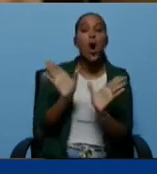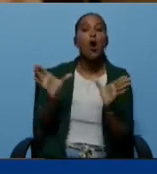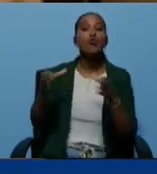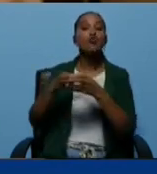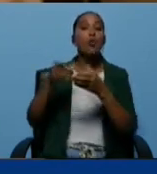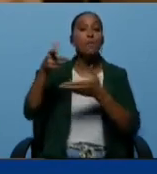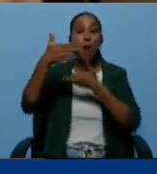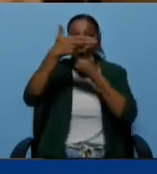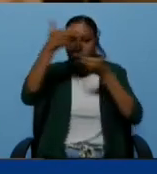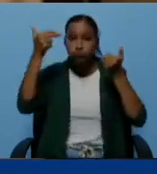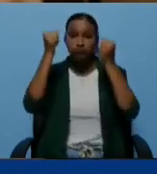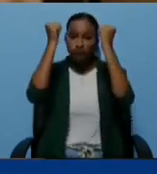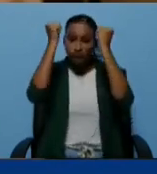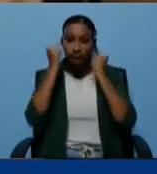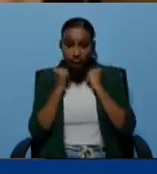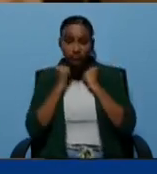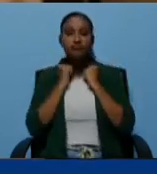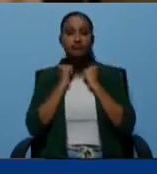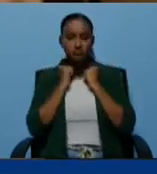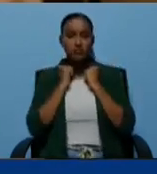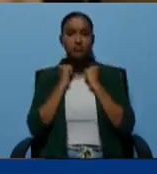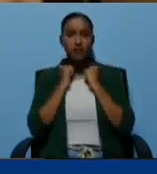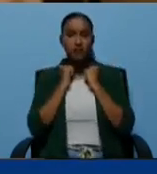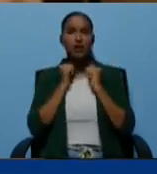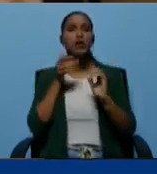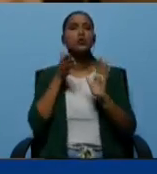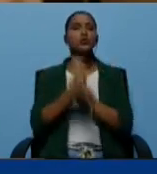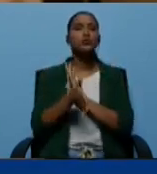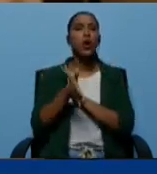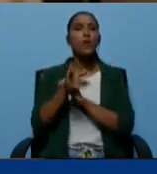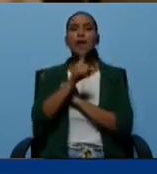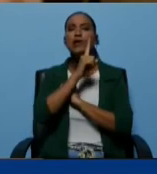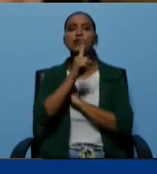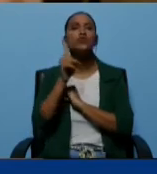delincuenciales instrumentalizados por los mal llamados comanditos.